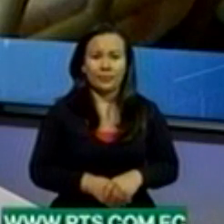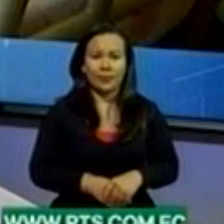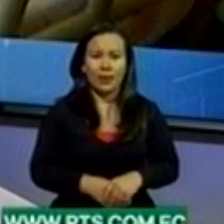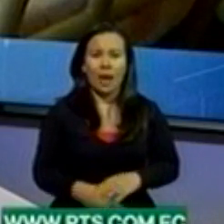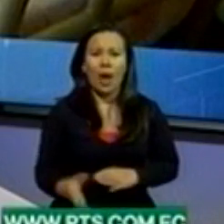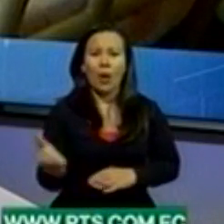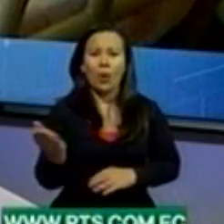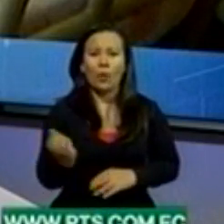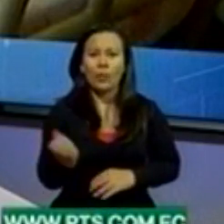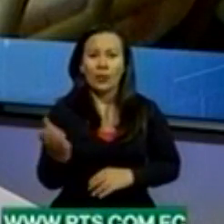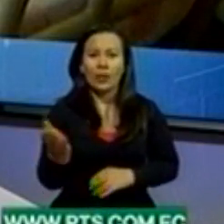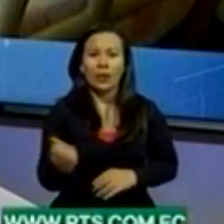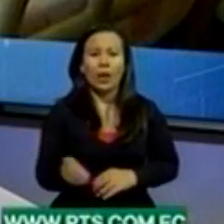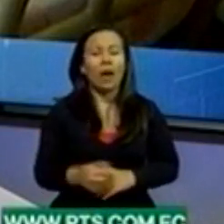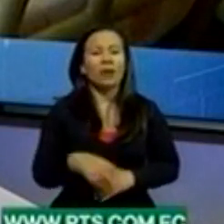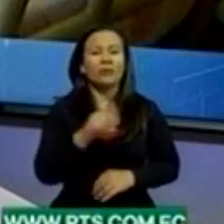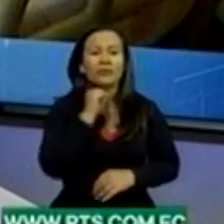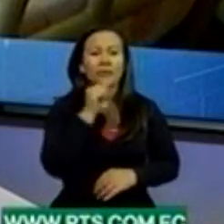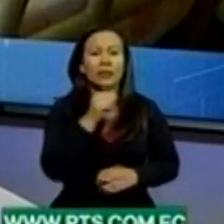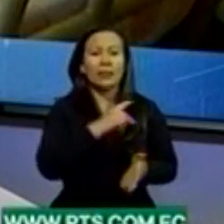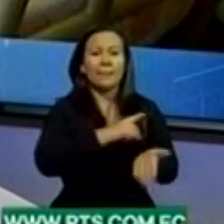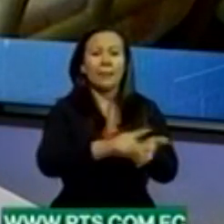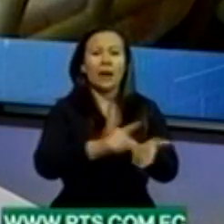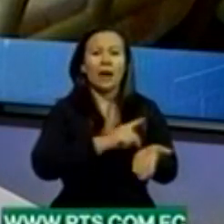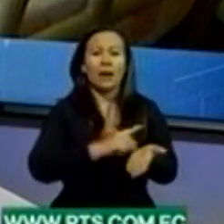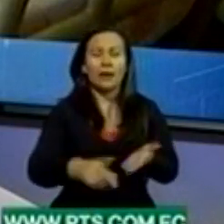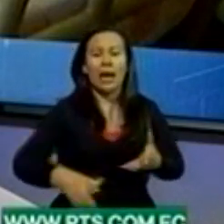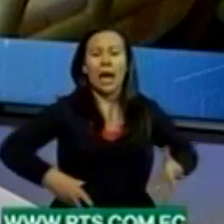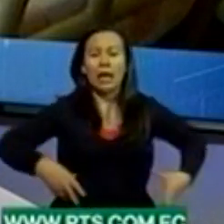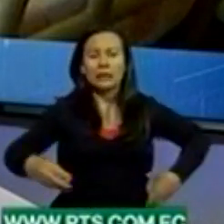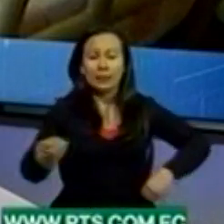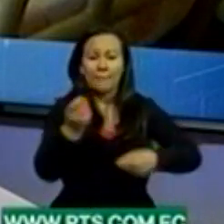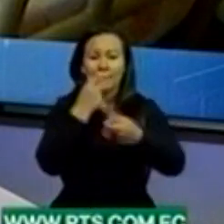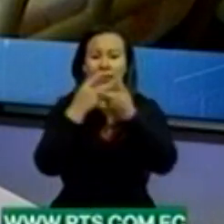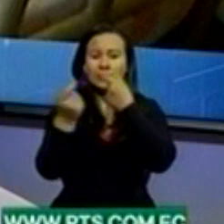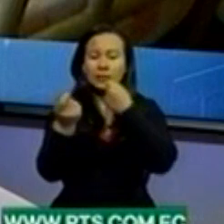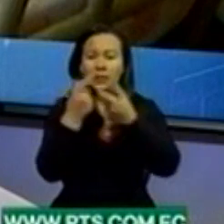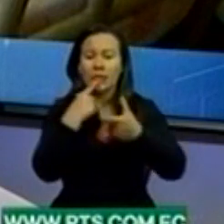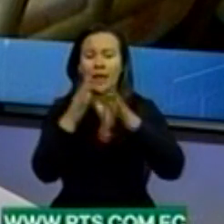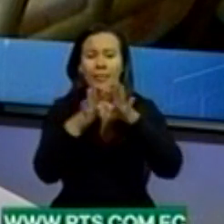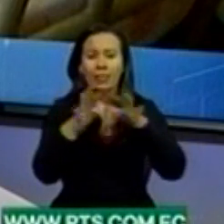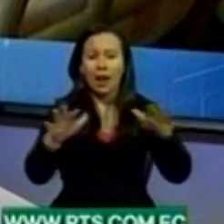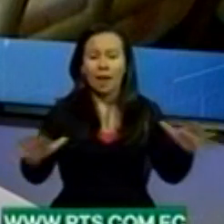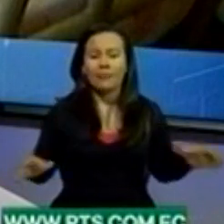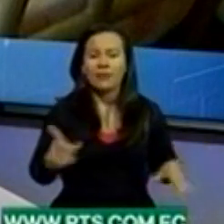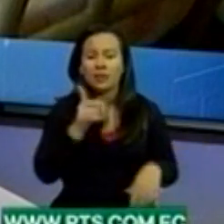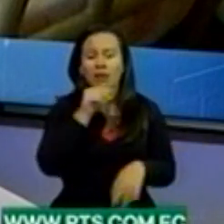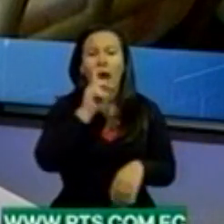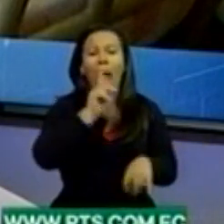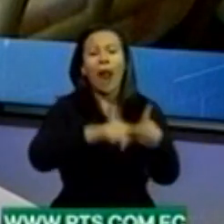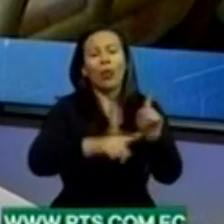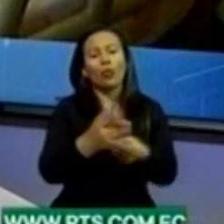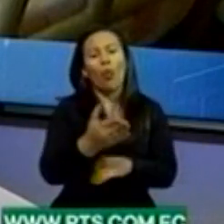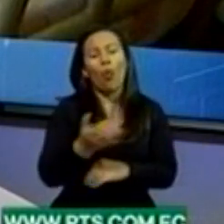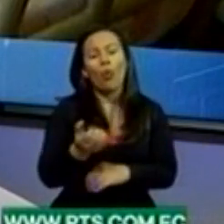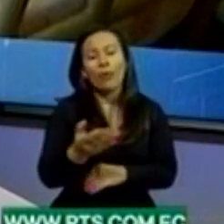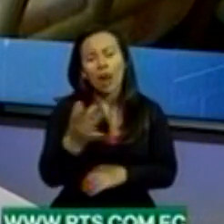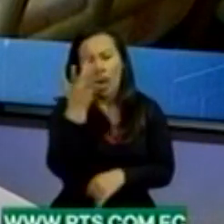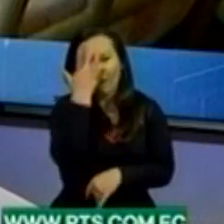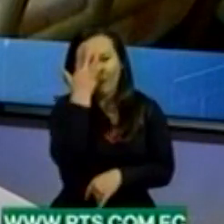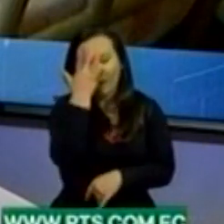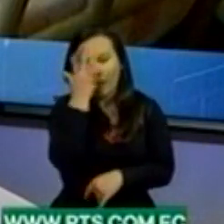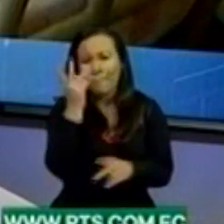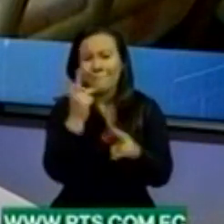Las pensiones jubilares no alcanzan para cubrir los gastos en medicamentos y tratamientos que padecen ciertos jubilados con